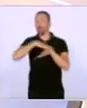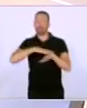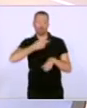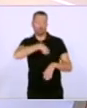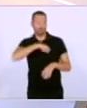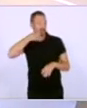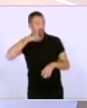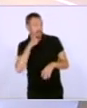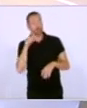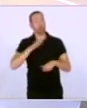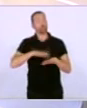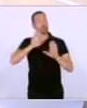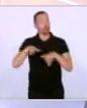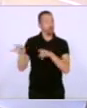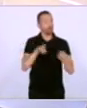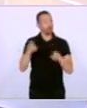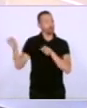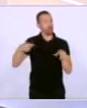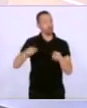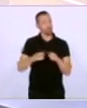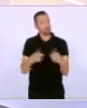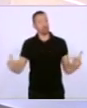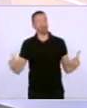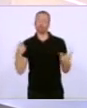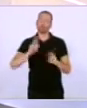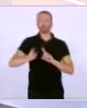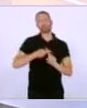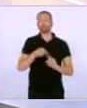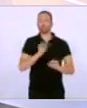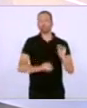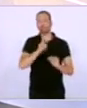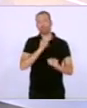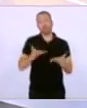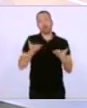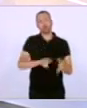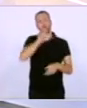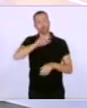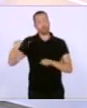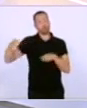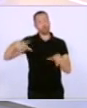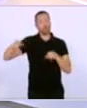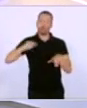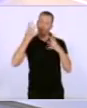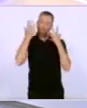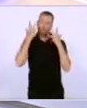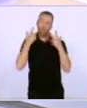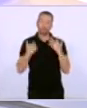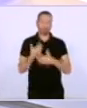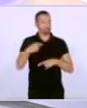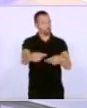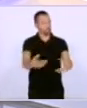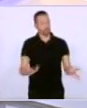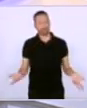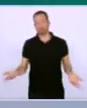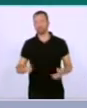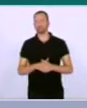Proponen ustedes para ayudar a estas personas este drama diario que se vive en nuestras costas Bueno pues